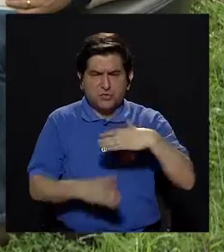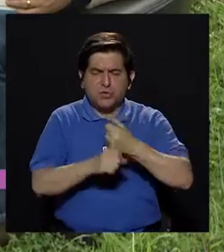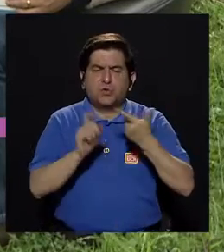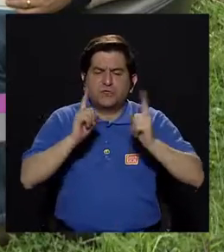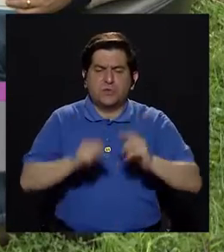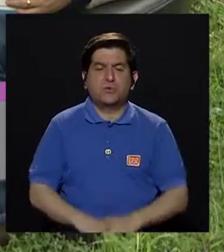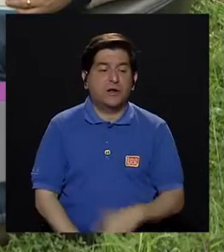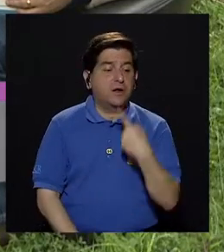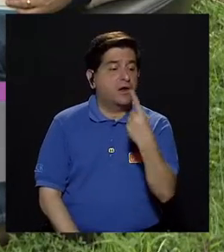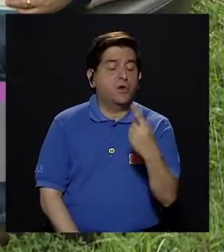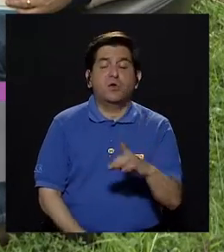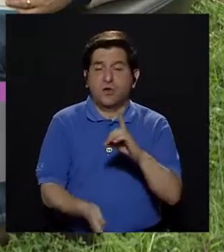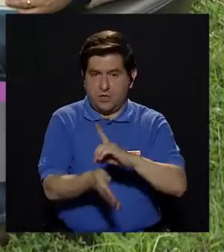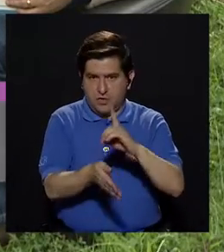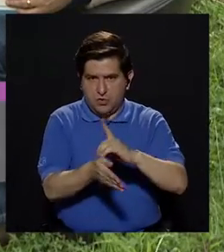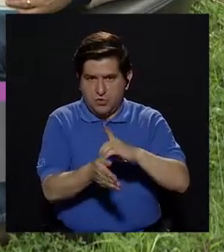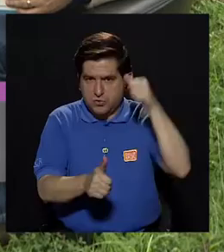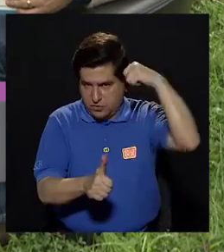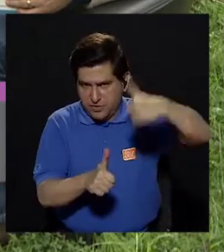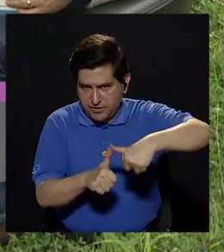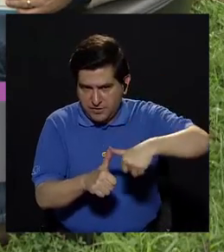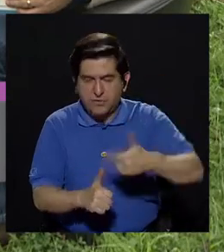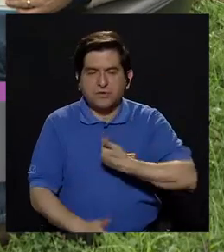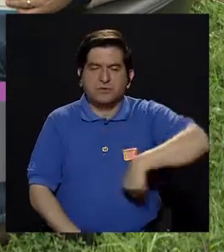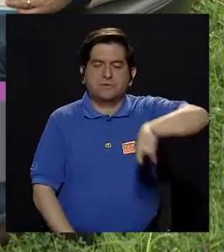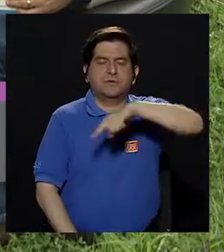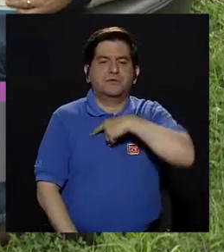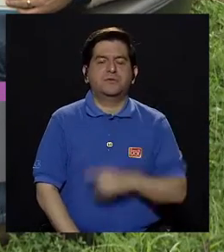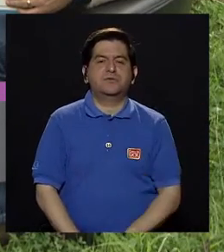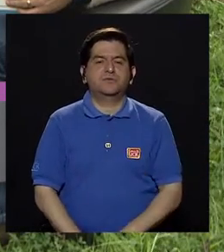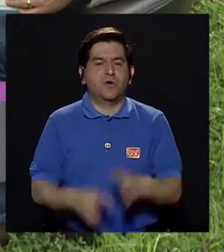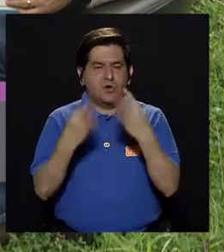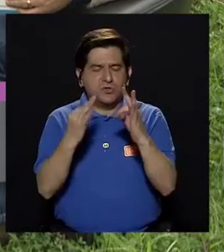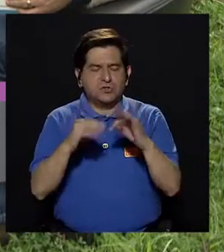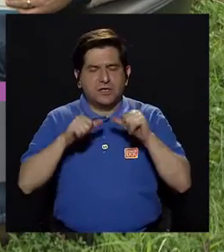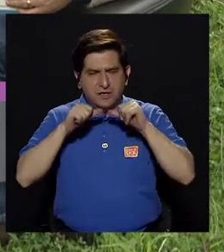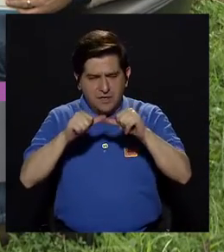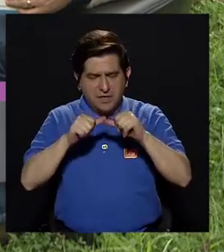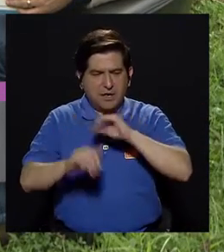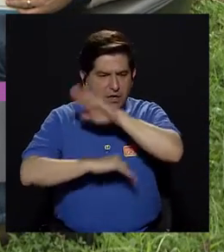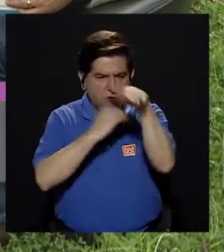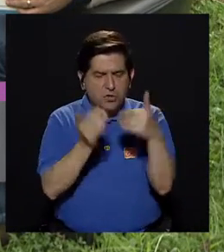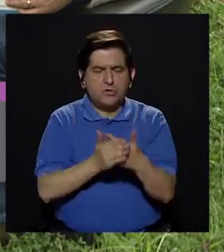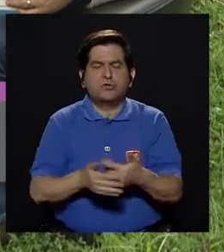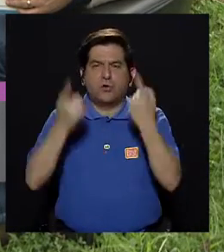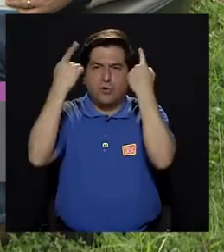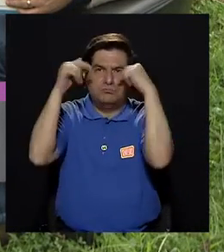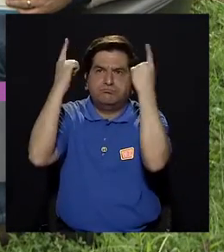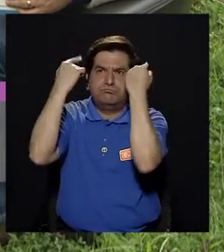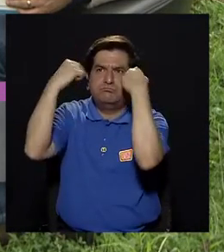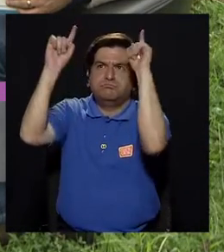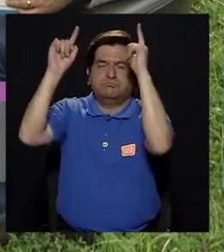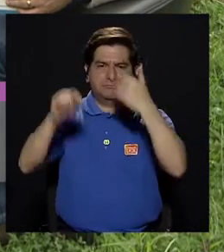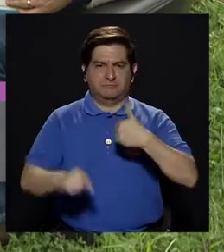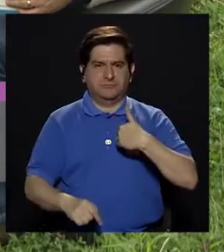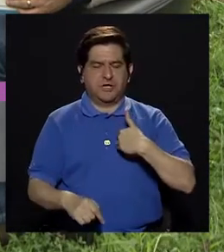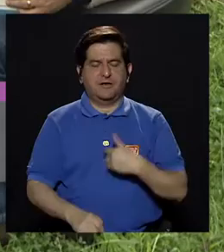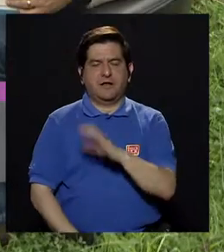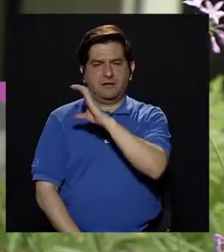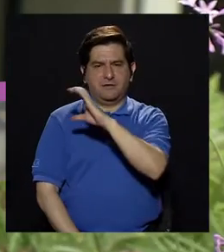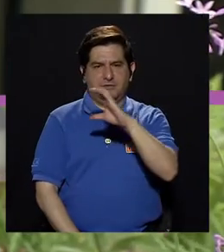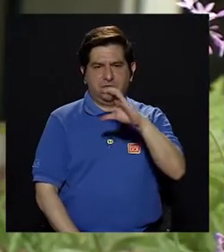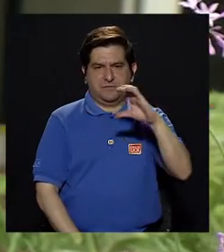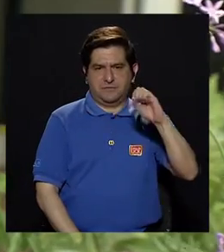Bueno, siguiendo las palabras de la doctora, nosotros de hecho hemos tratado de seguir los pasos de todos los logros que se han hecho por parte de la